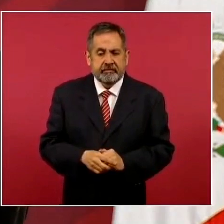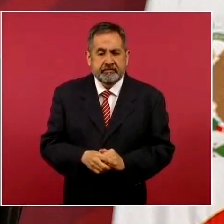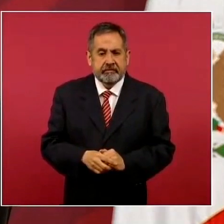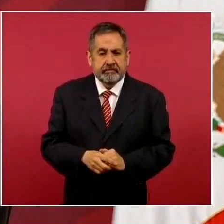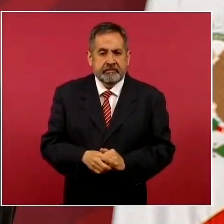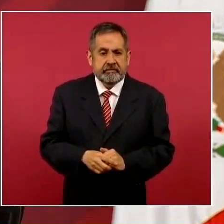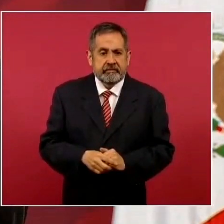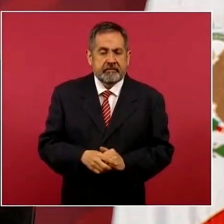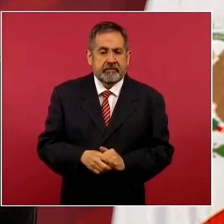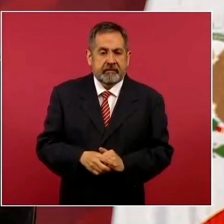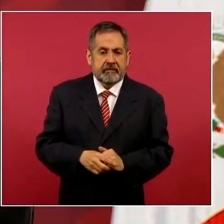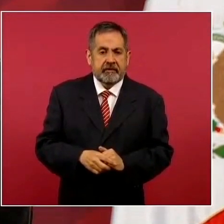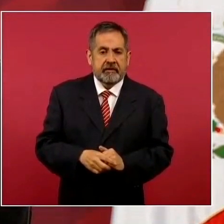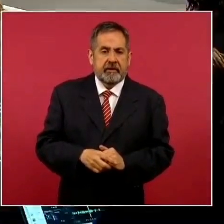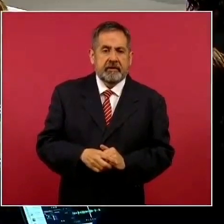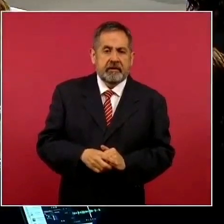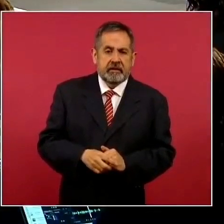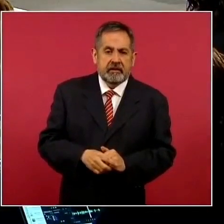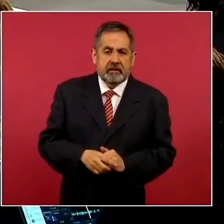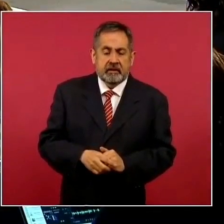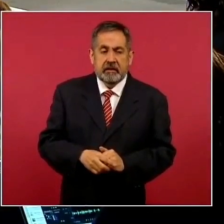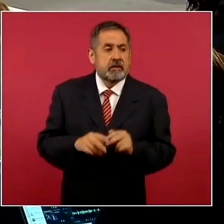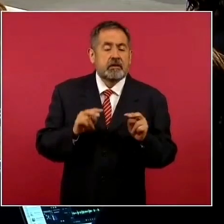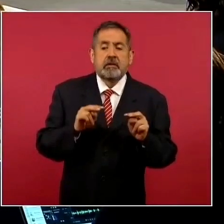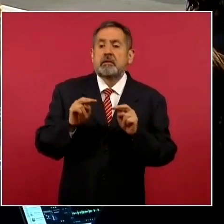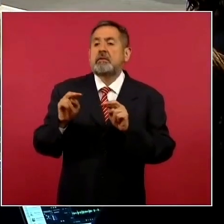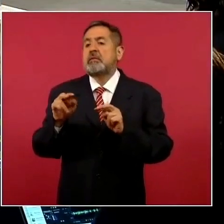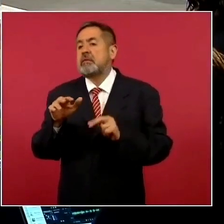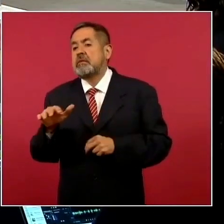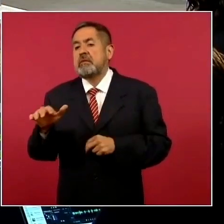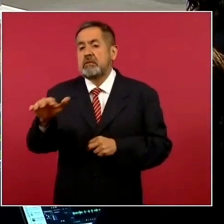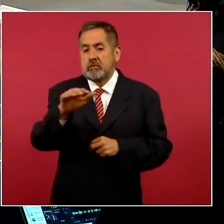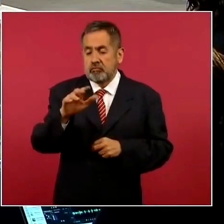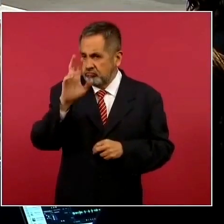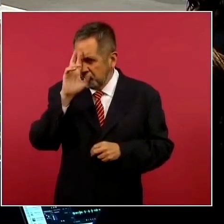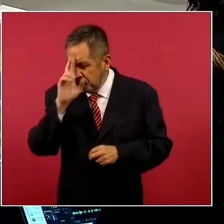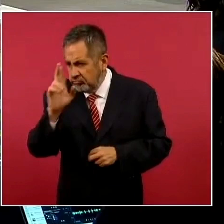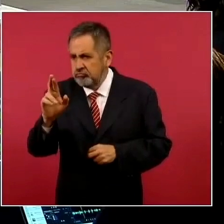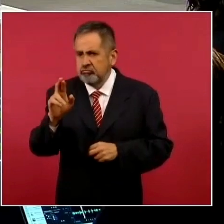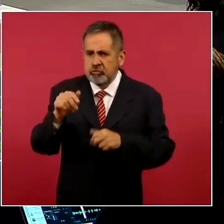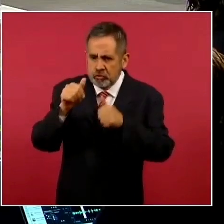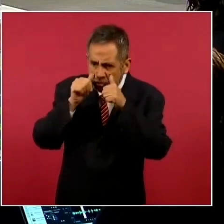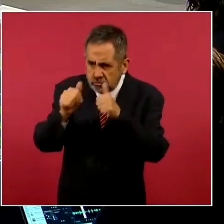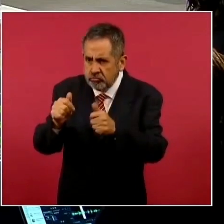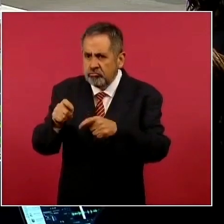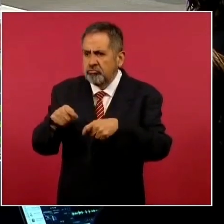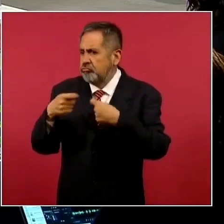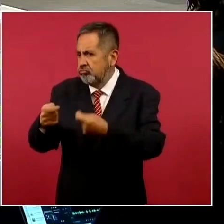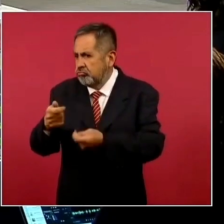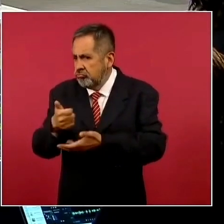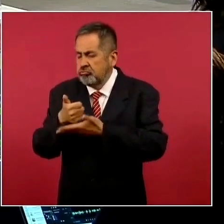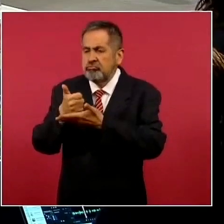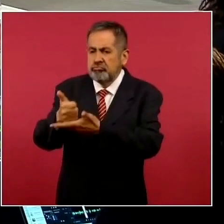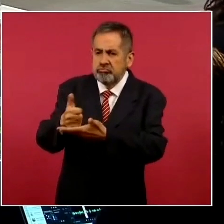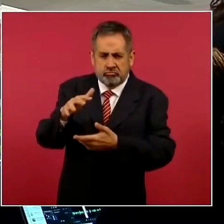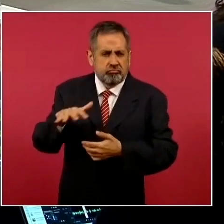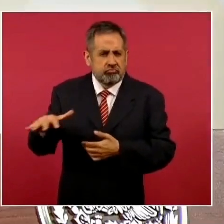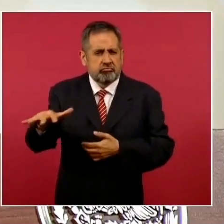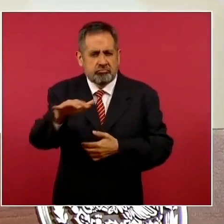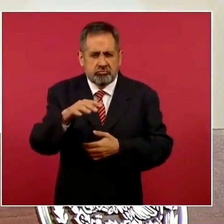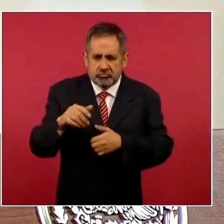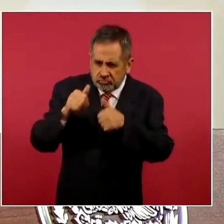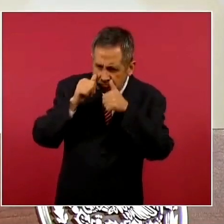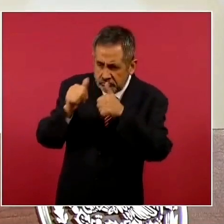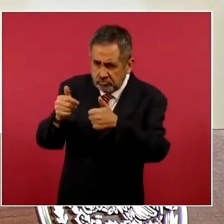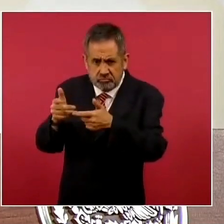Si se voltea a ver al pueblo, si se respeta al pueblo, si se ayuda al pueblo,